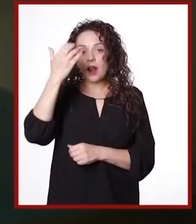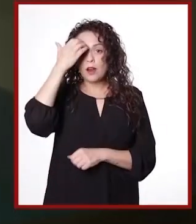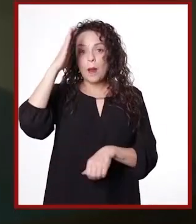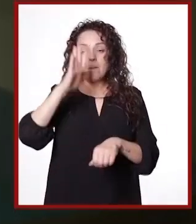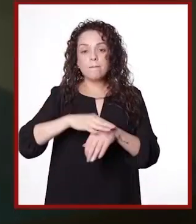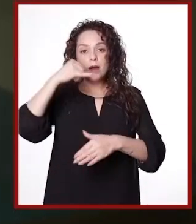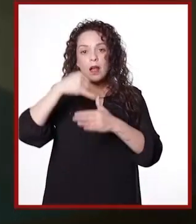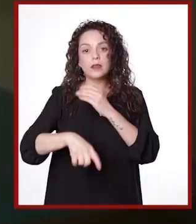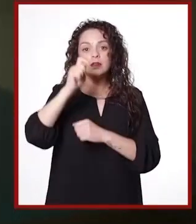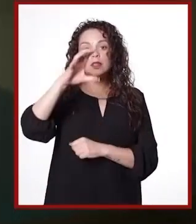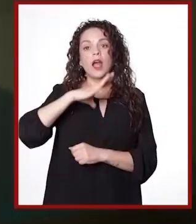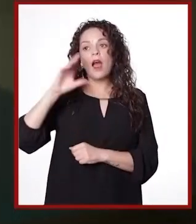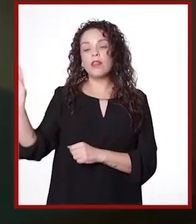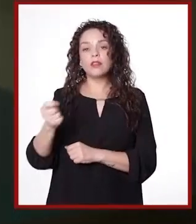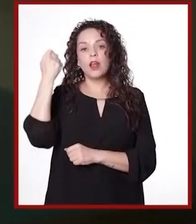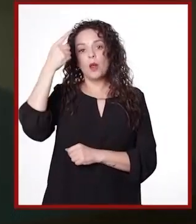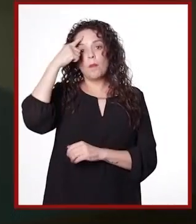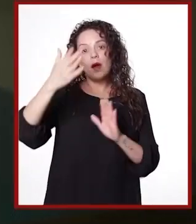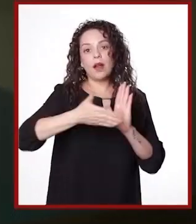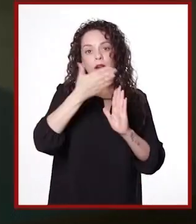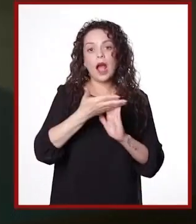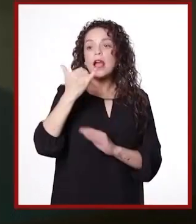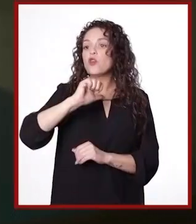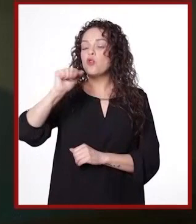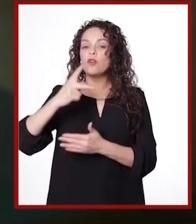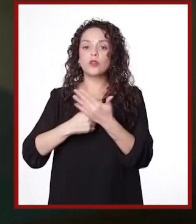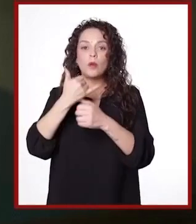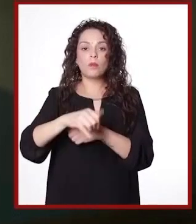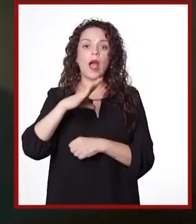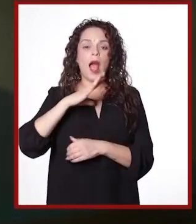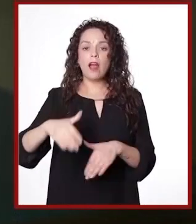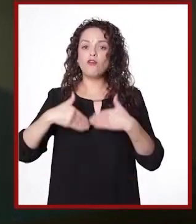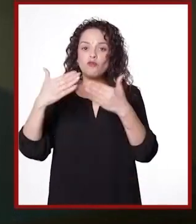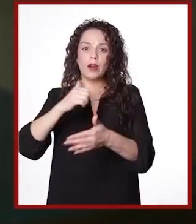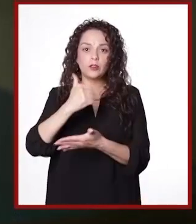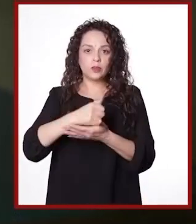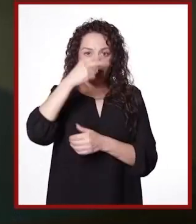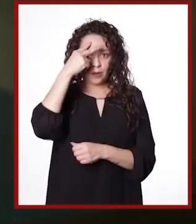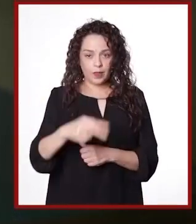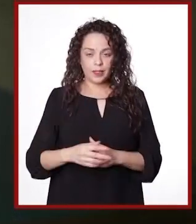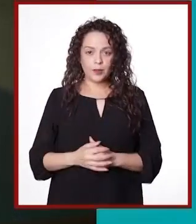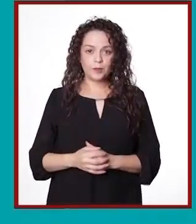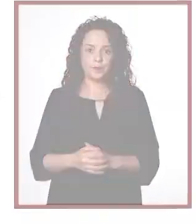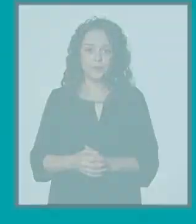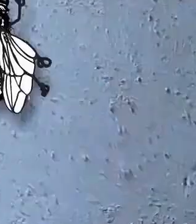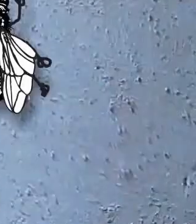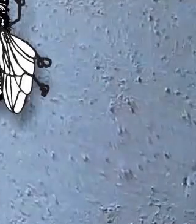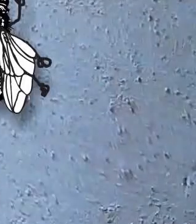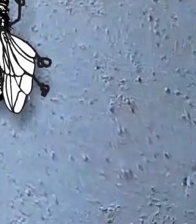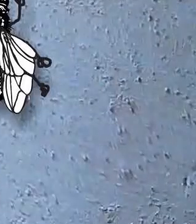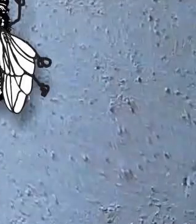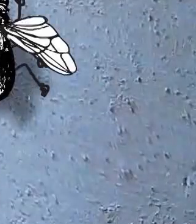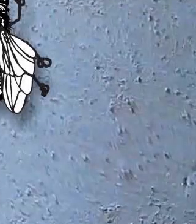nuevas tecnologías existen en la construcción y, por supuesto, qué otros proyectos existen fuera de la Ciudad de México.